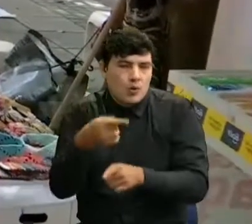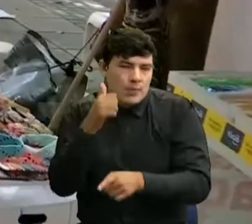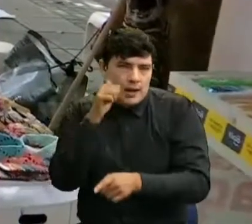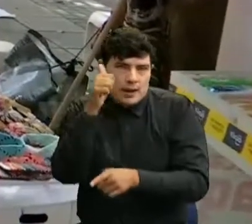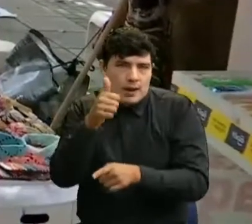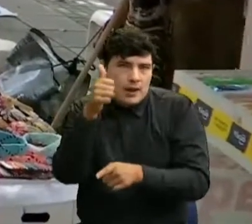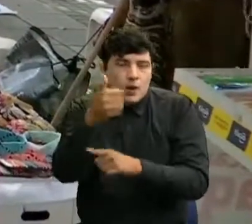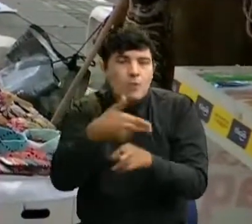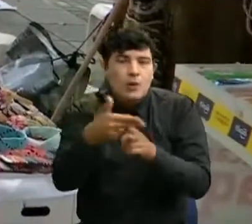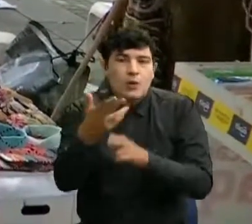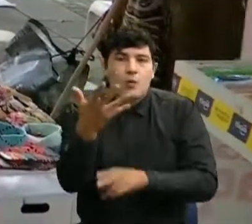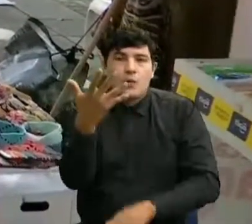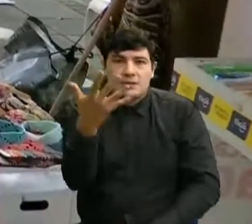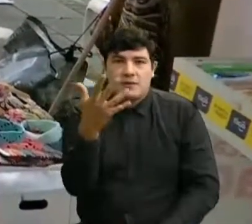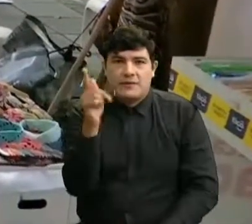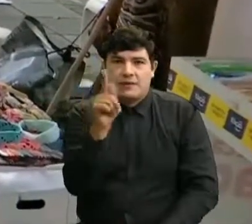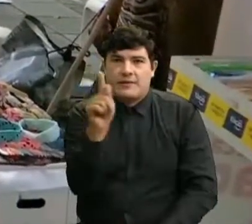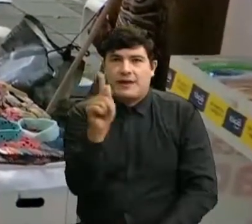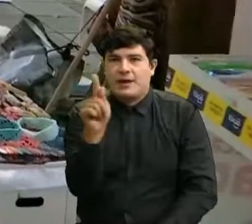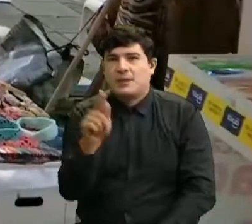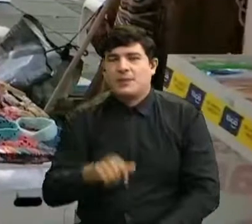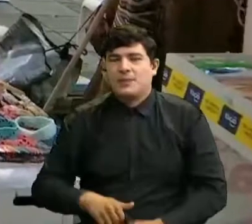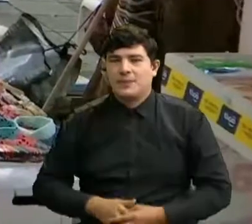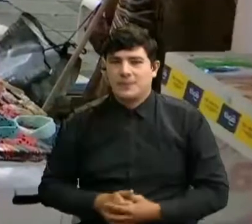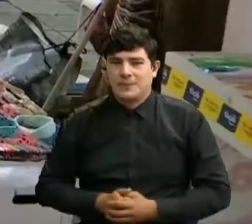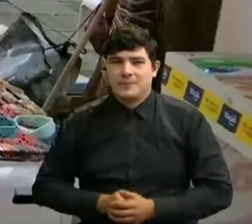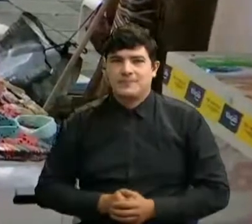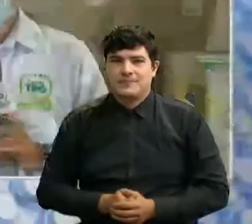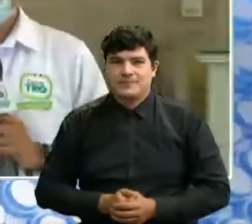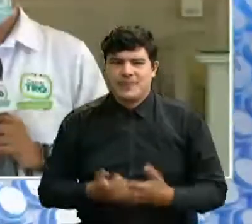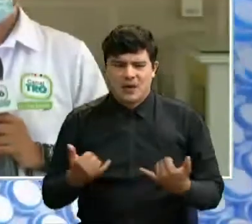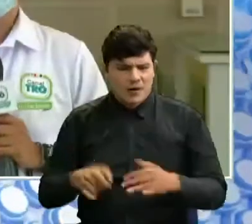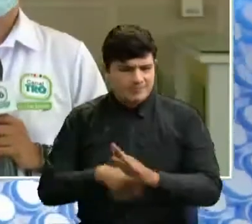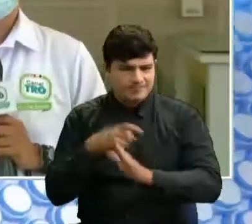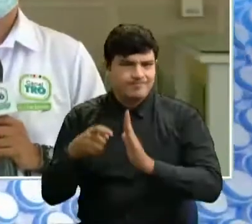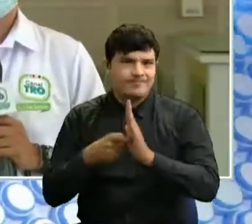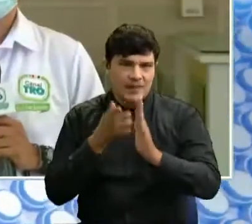día, el 5 de febrero. Esta es la información que tenemos por el momento,